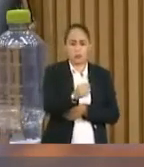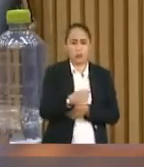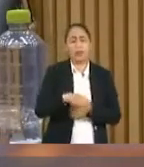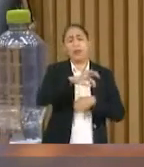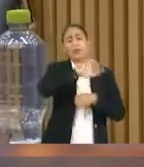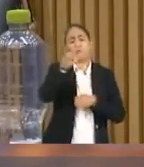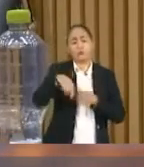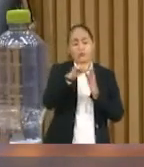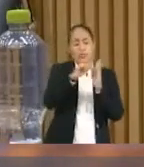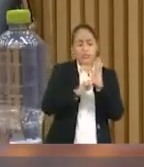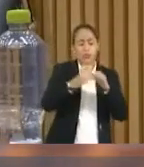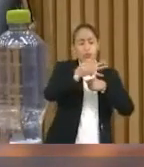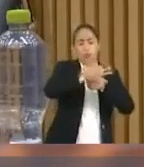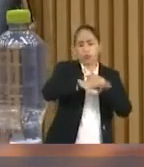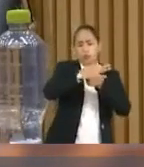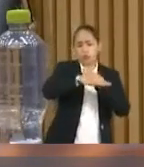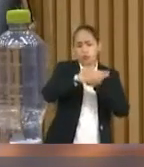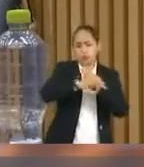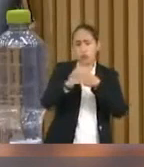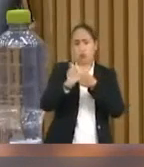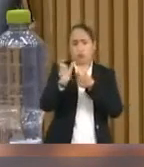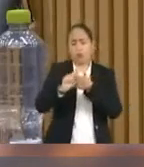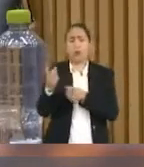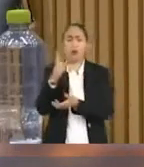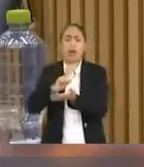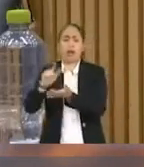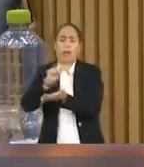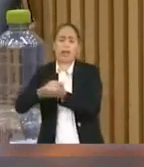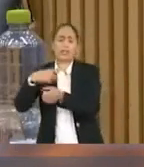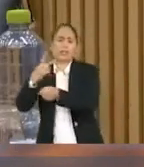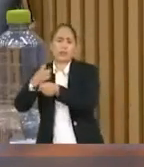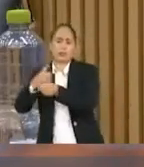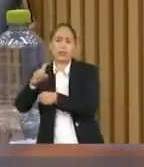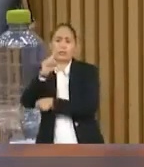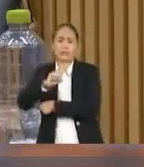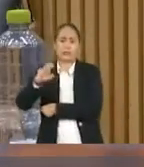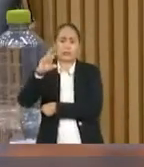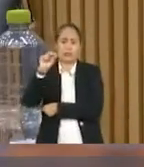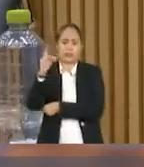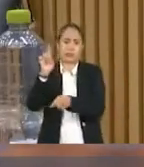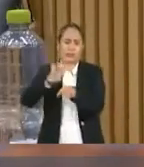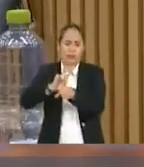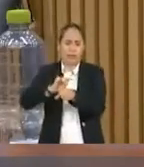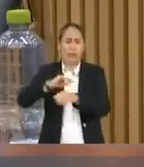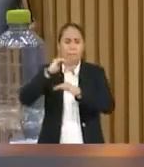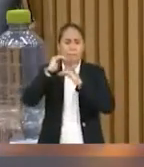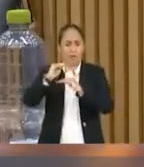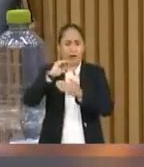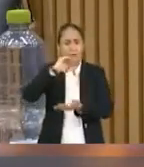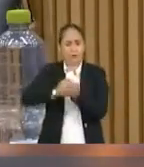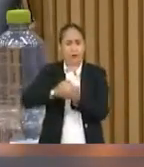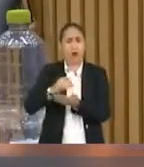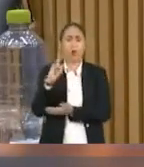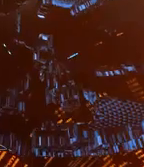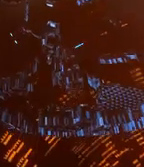ha incluso analizado la posibilidad de sanciones, de retiro de derechos